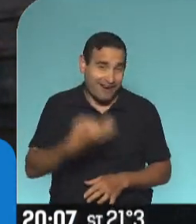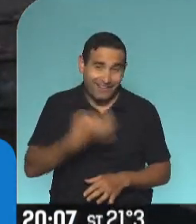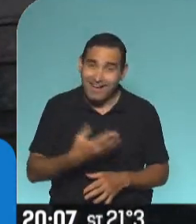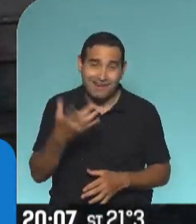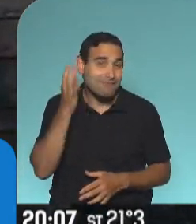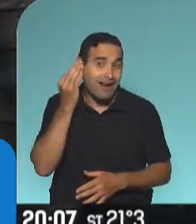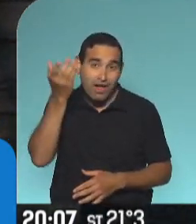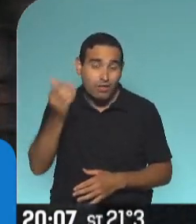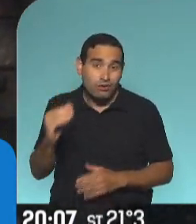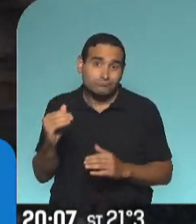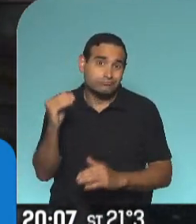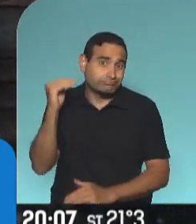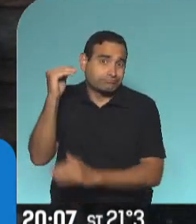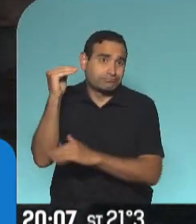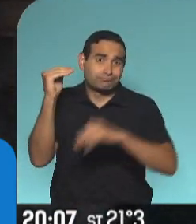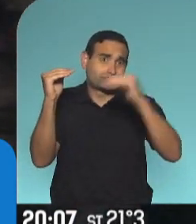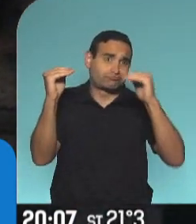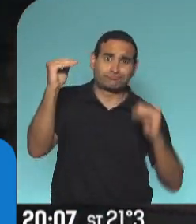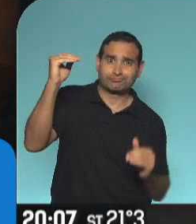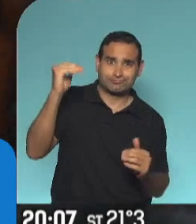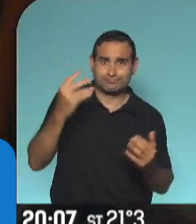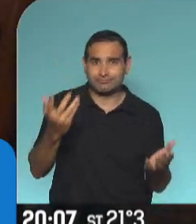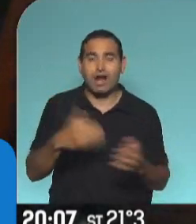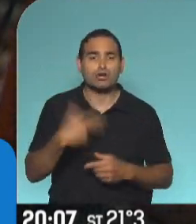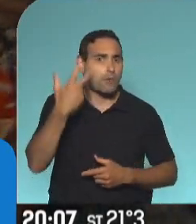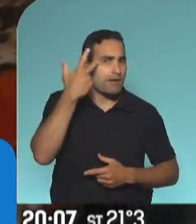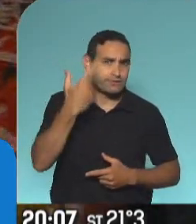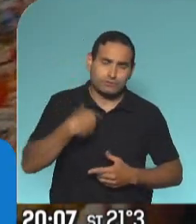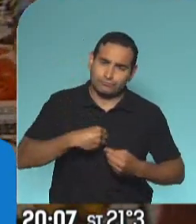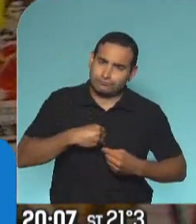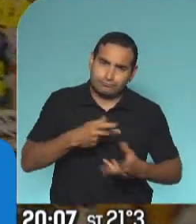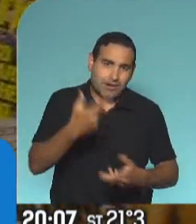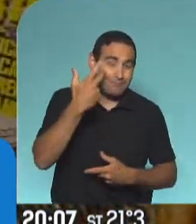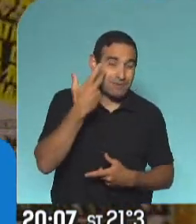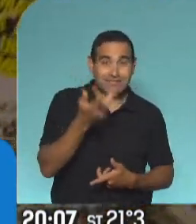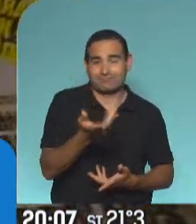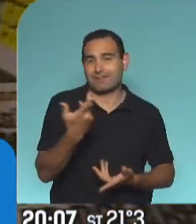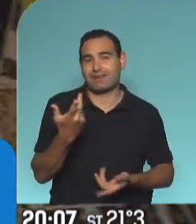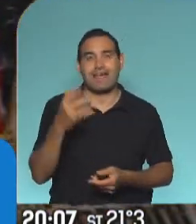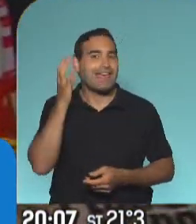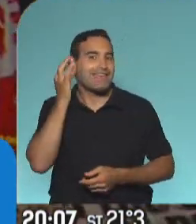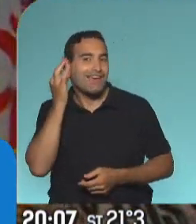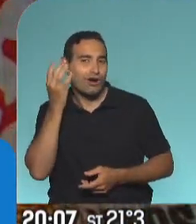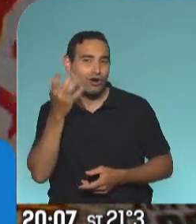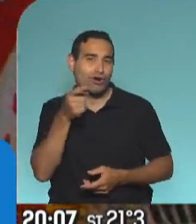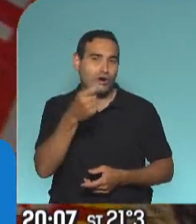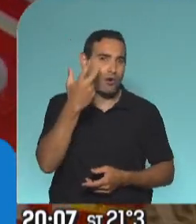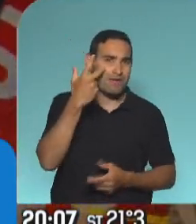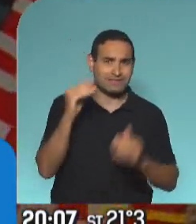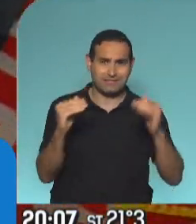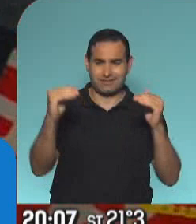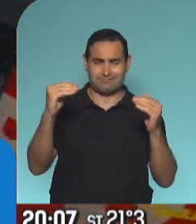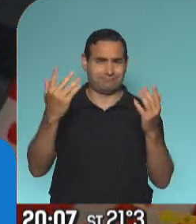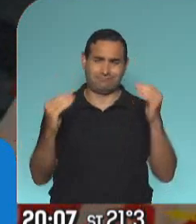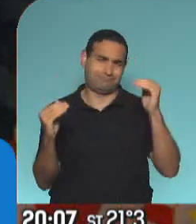que por eso a veces cuando lo comparamos, y yo a Messi también lo admiro, no podemos comparar al argentino de Diego con el Messi de Barcelona.